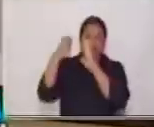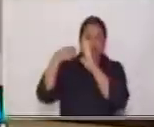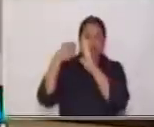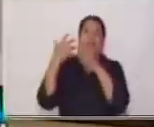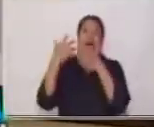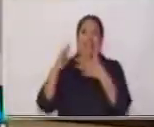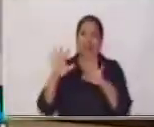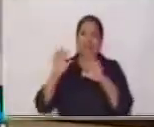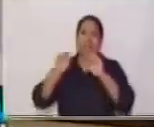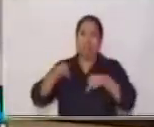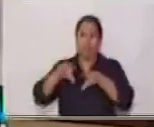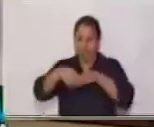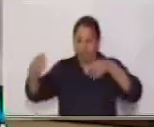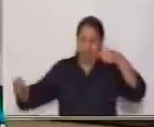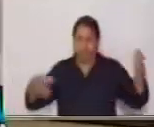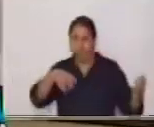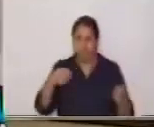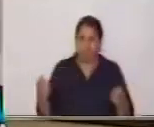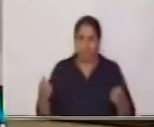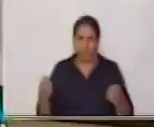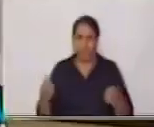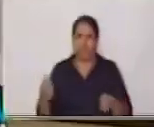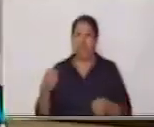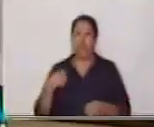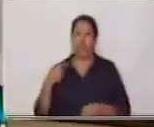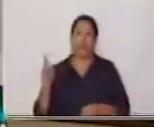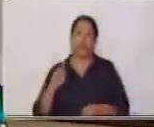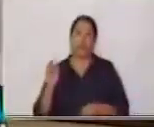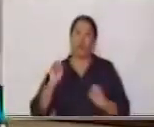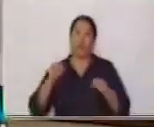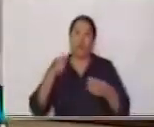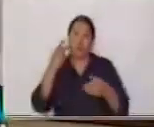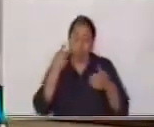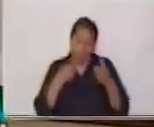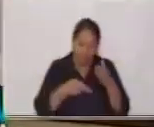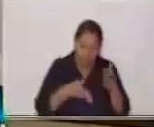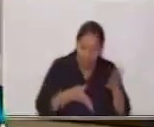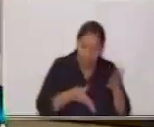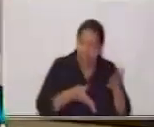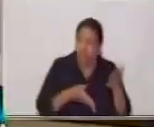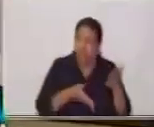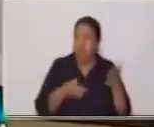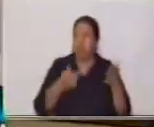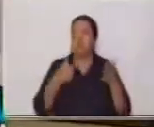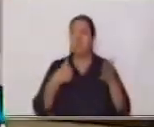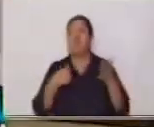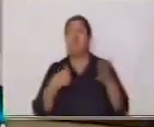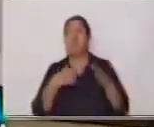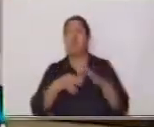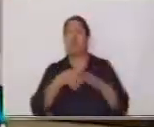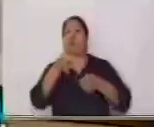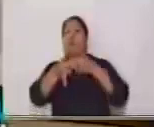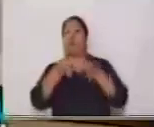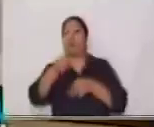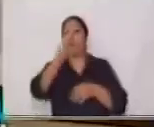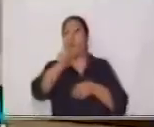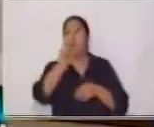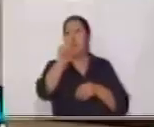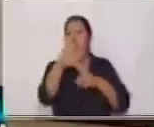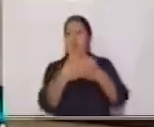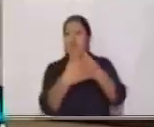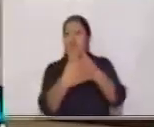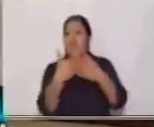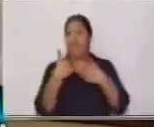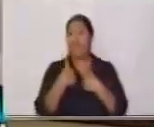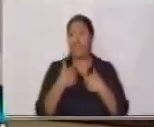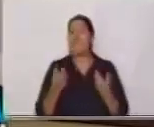me pusieron otra dificultad. Me dijeron que no podía ver, solo les tenía que contar a ustedes y ustedes me tienen que decir qué hay adentro. Así